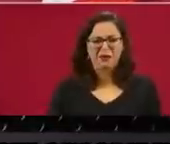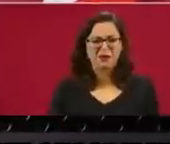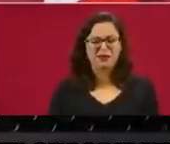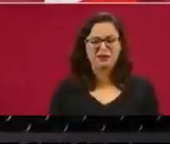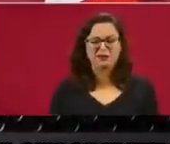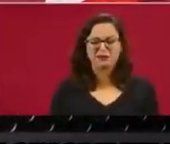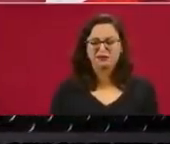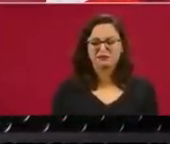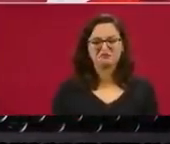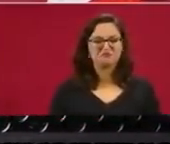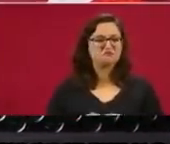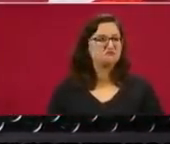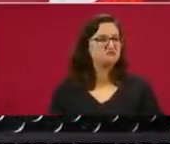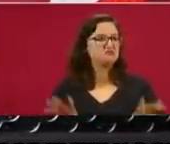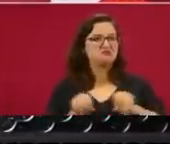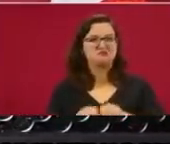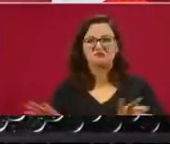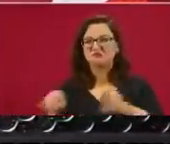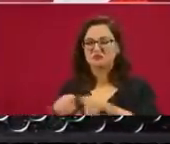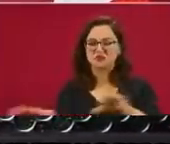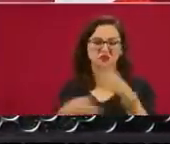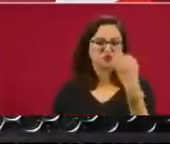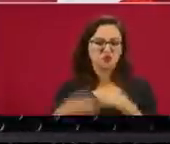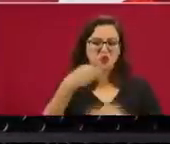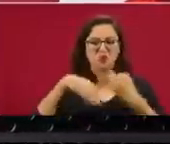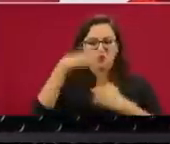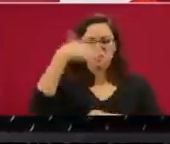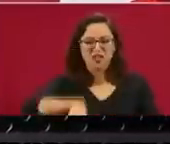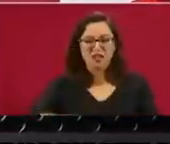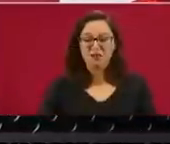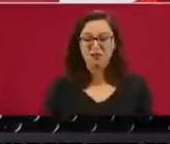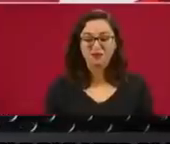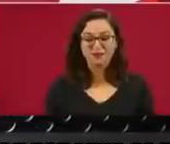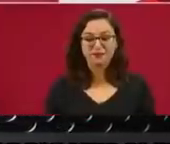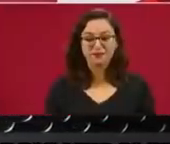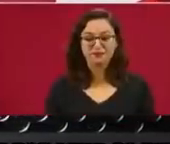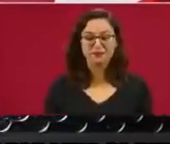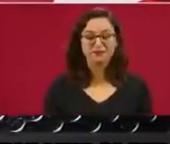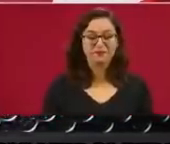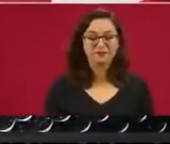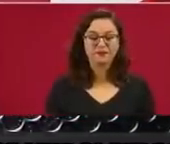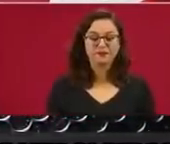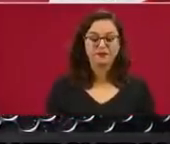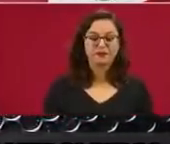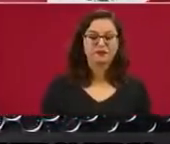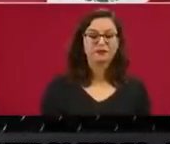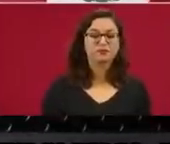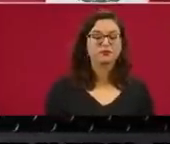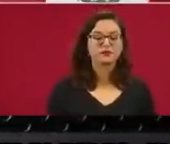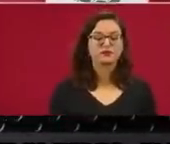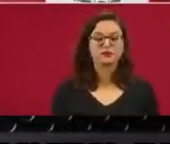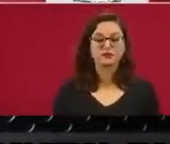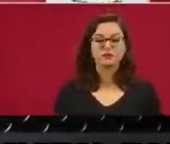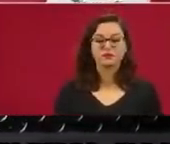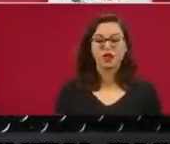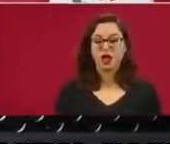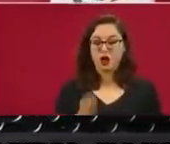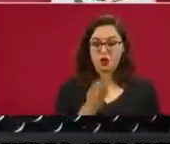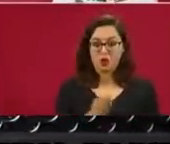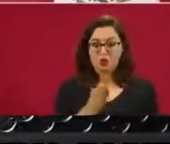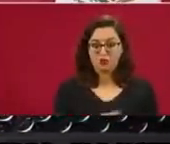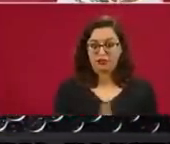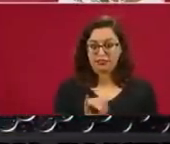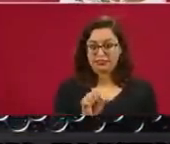todo se sabe. ya no hay CISEN,